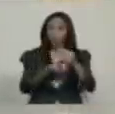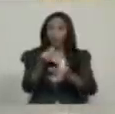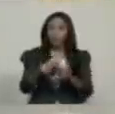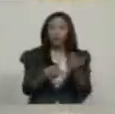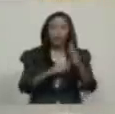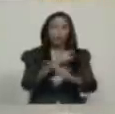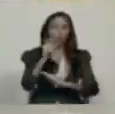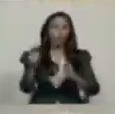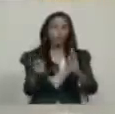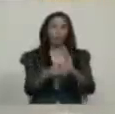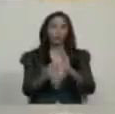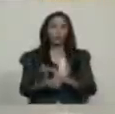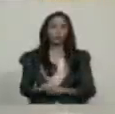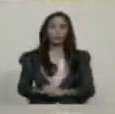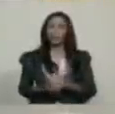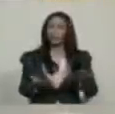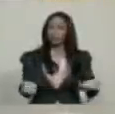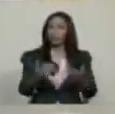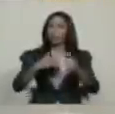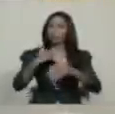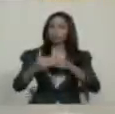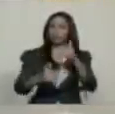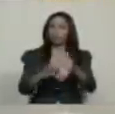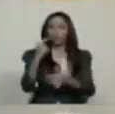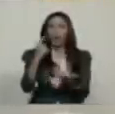Completamente. Vamos avanzando, fíjense